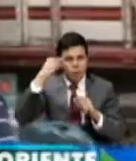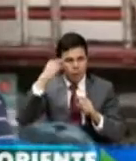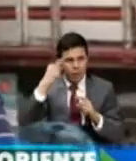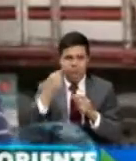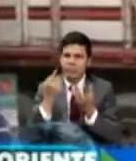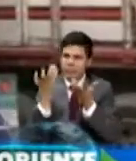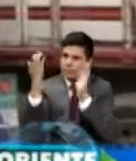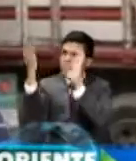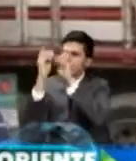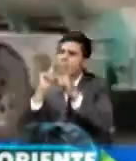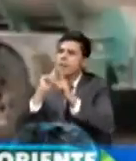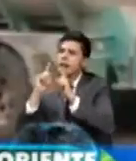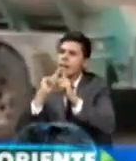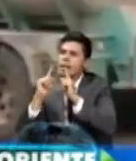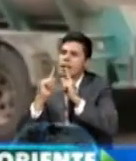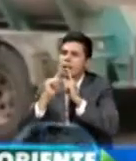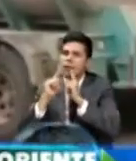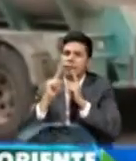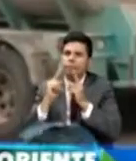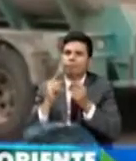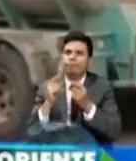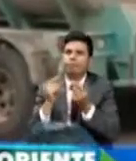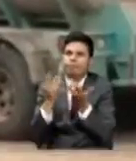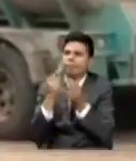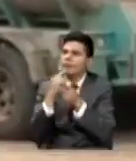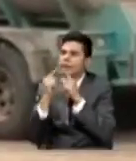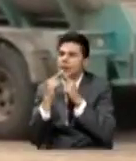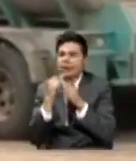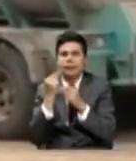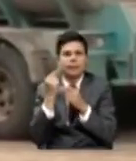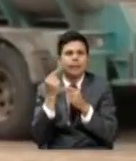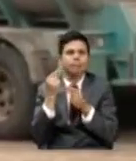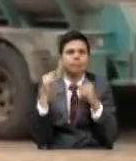posible, ¿no? Por lo menos ayer se tuvo